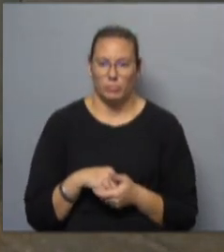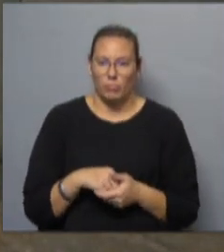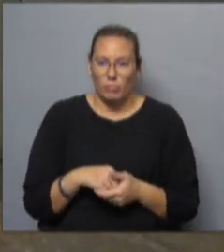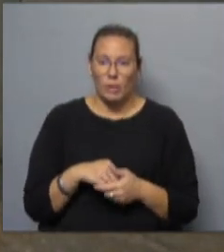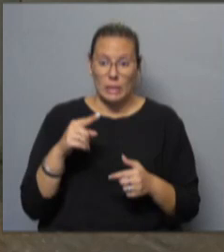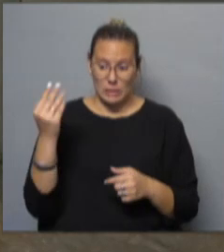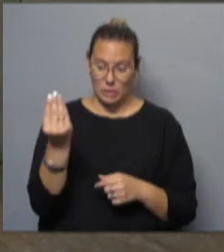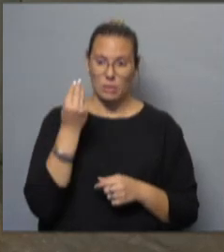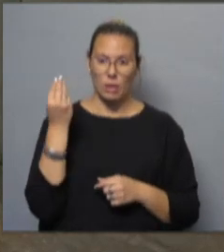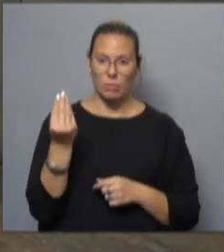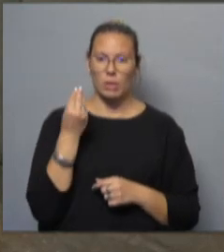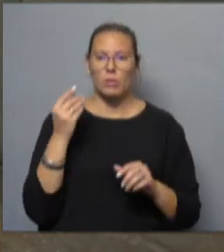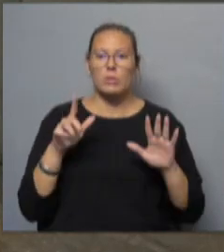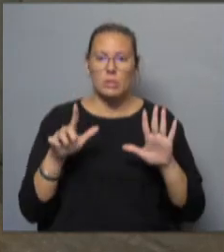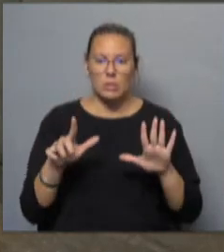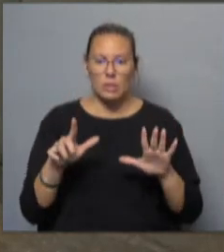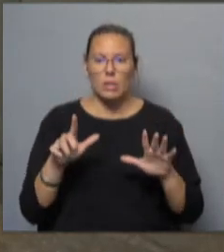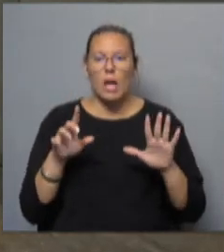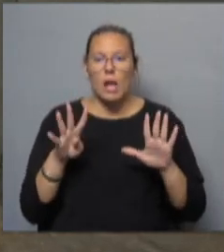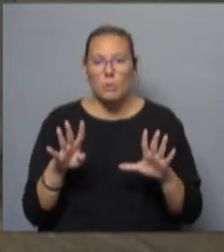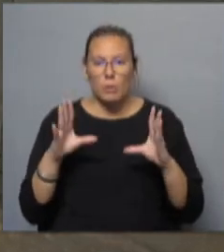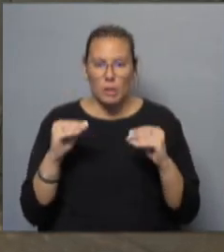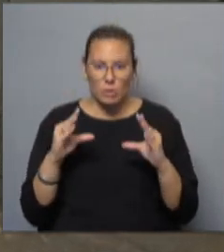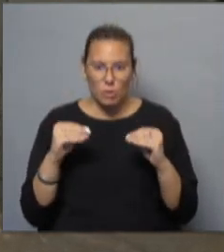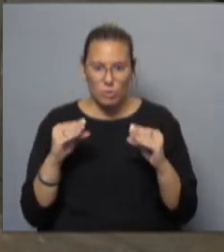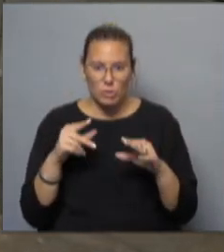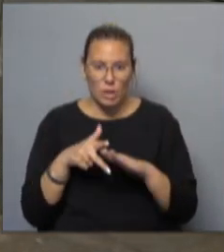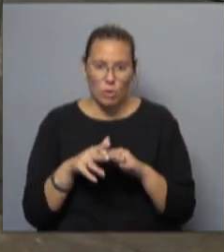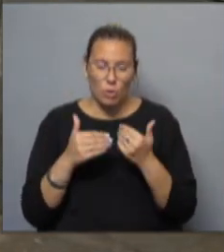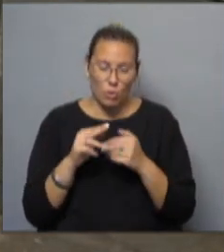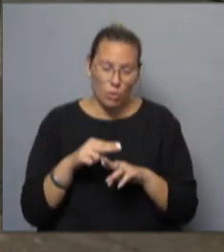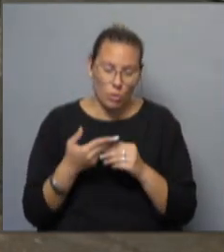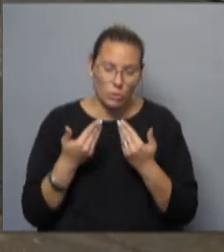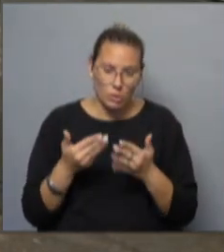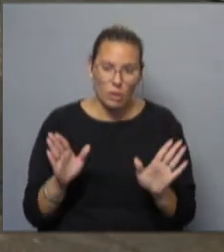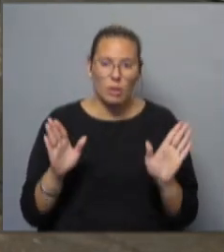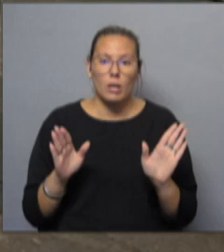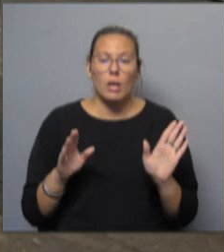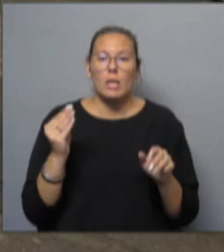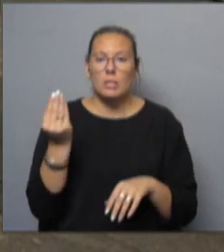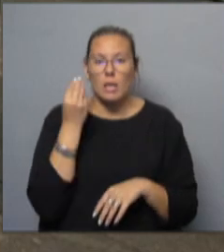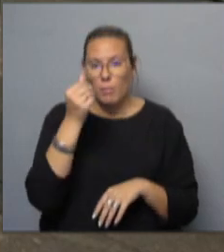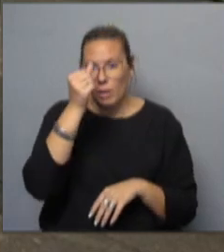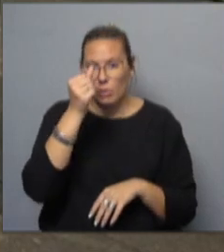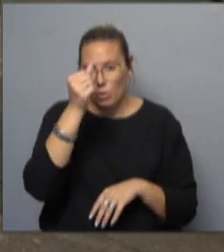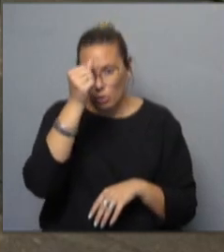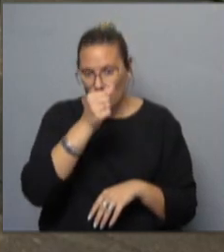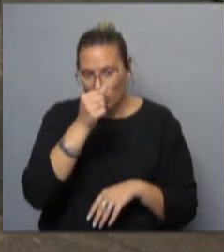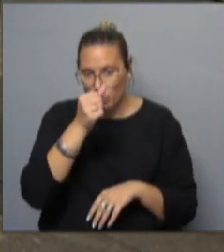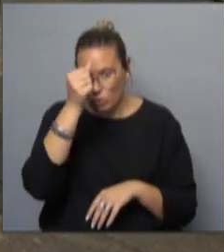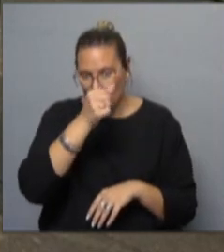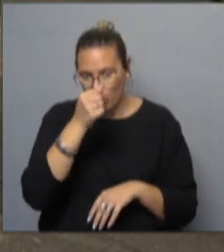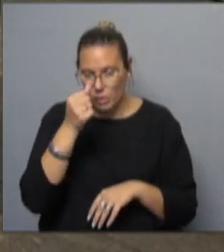este sábado 7 a las 21 horas con el reestreno después estamos el sábado el domingo 8 o sea el día siguiente